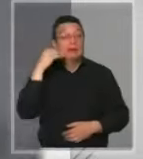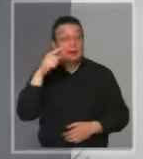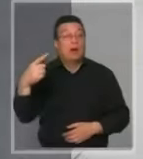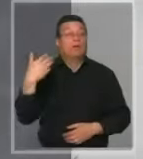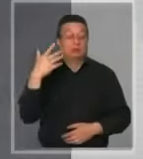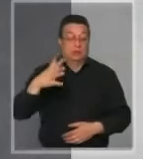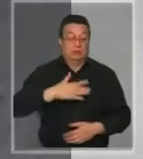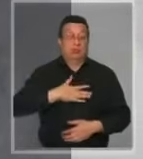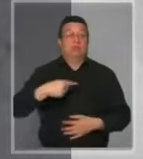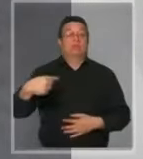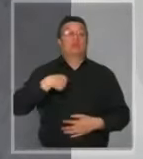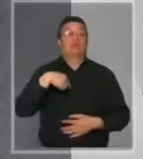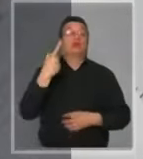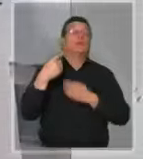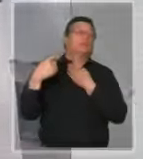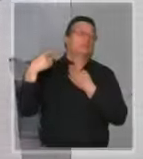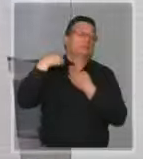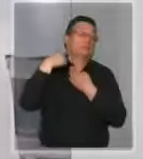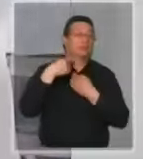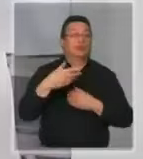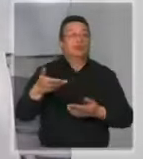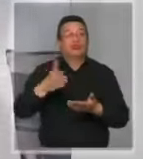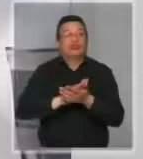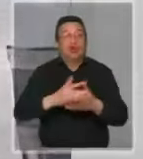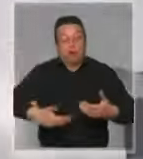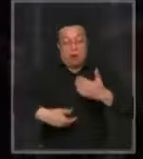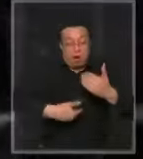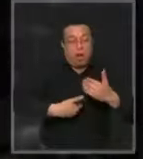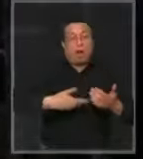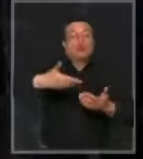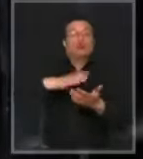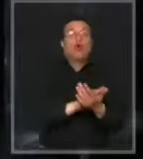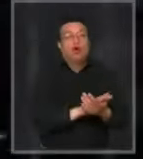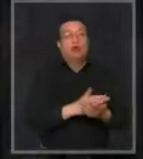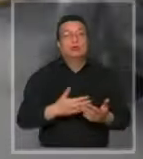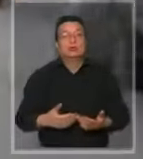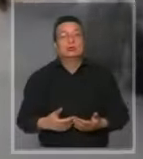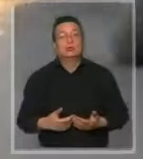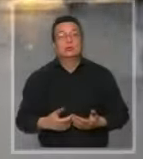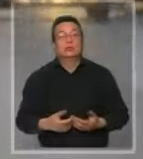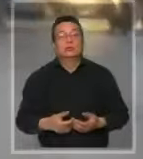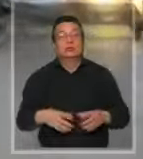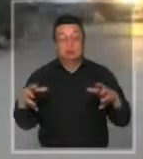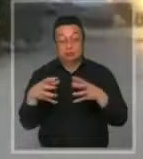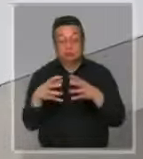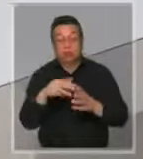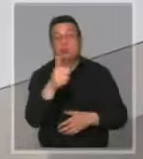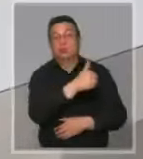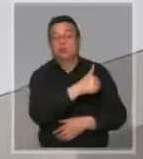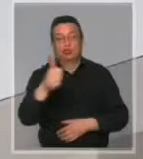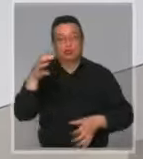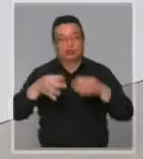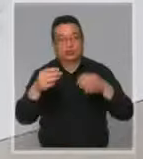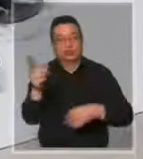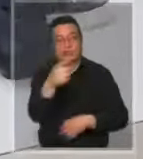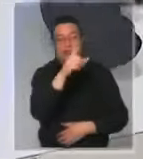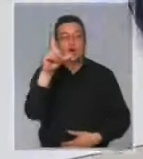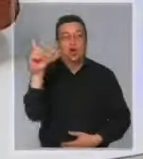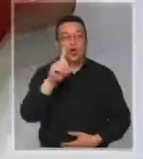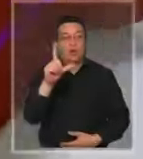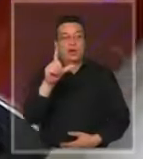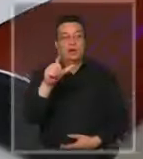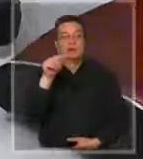tórax y otro en el cuello murió en los brazos de su papá todos los detenidos de esta banda enfrentarán a la justicia el lunes tras la operación